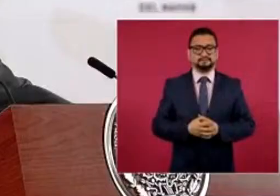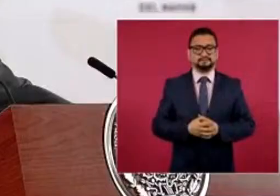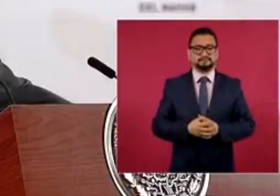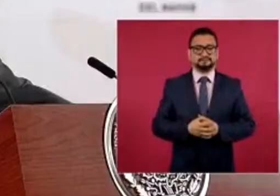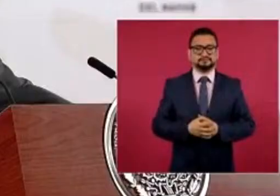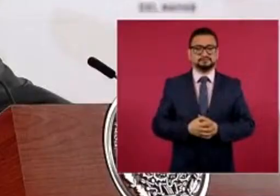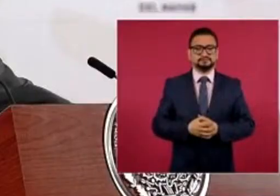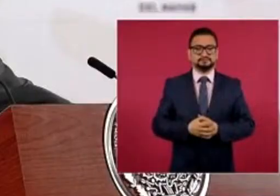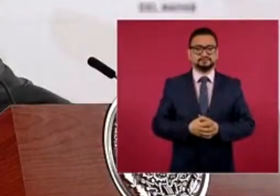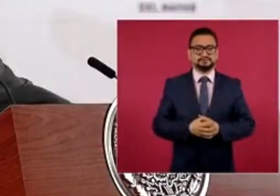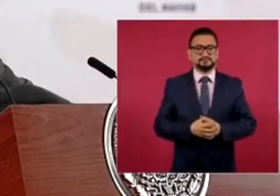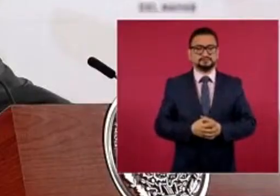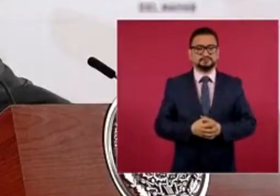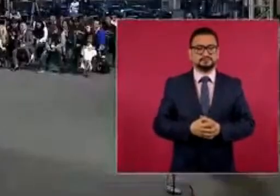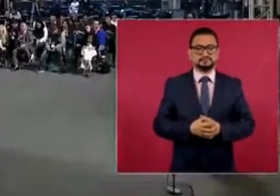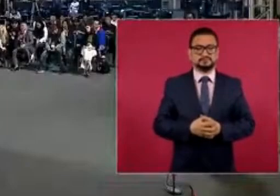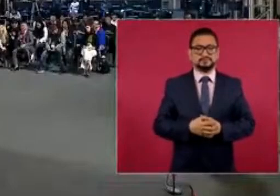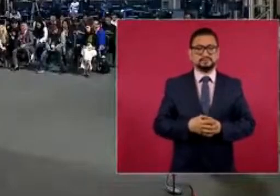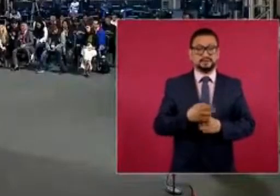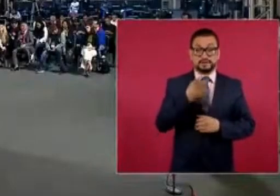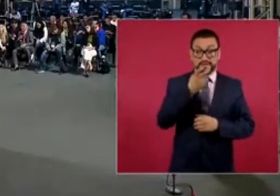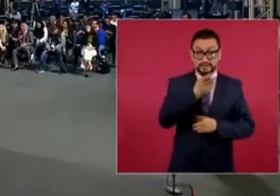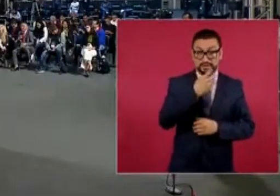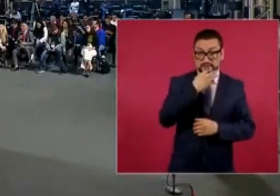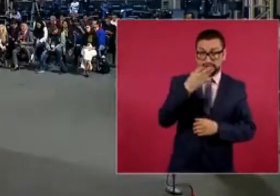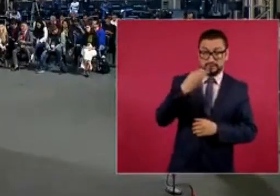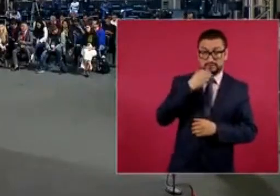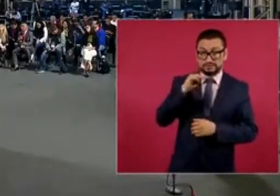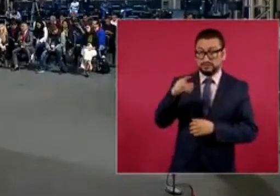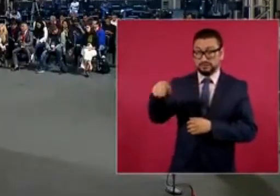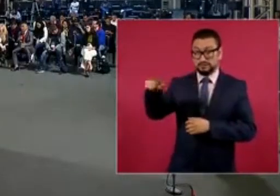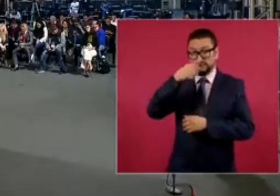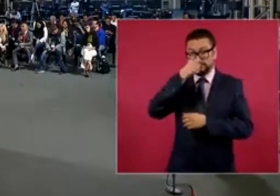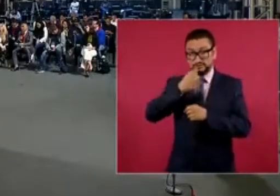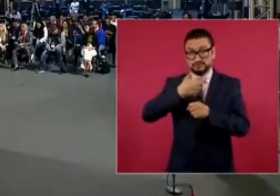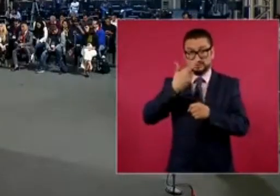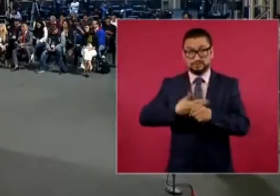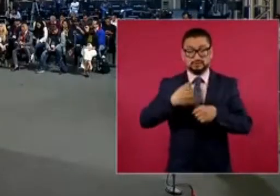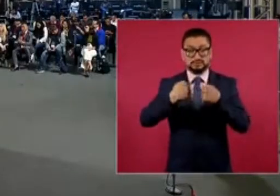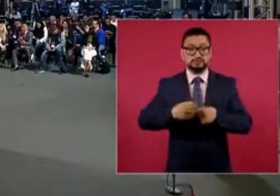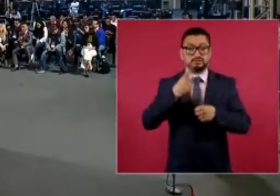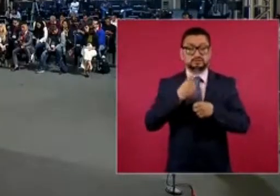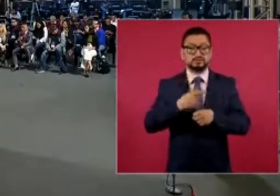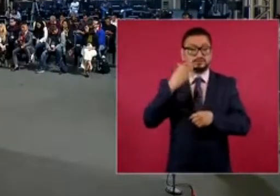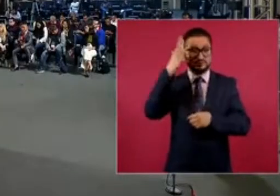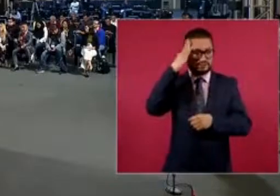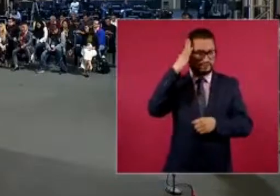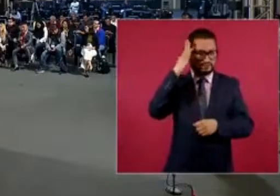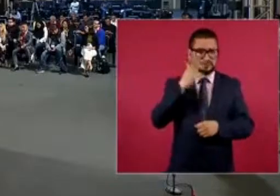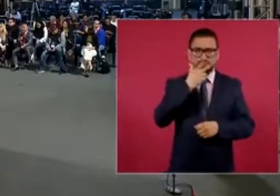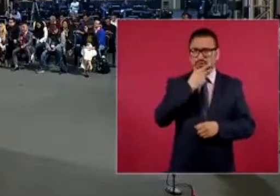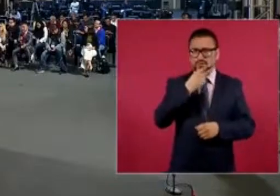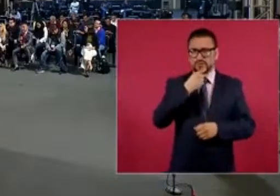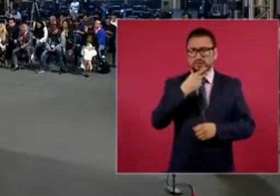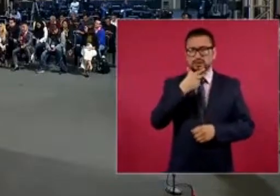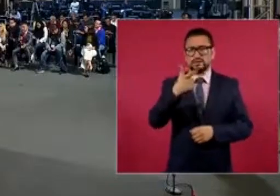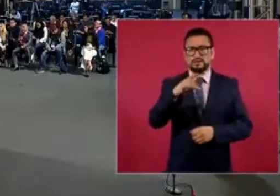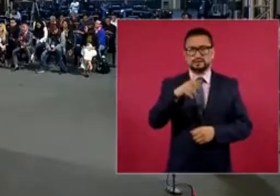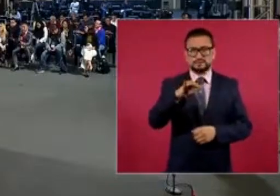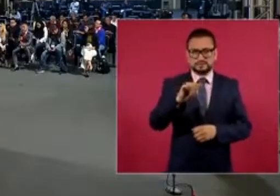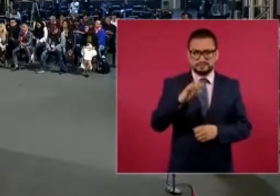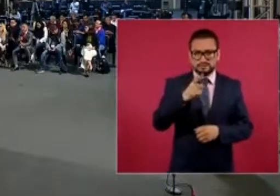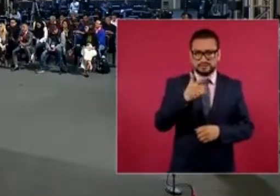Este es el mensaje que le da a los que mencionan de que la Secretaría de Seguridad al mando de Omar García Harfuch se va a quedar sin un brazo que